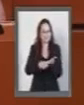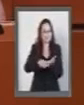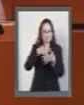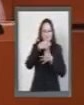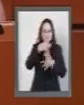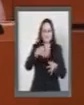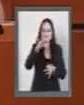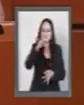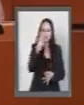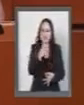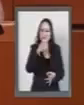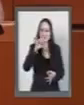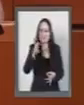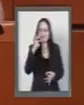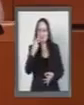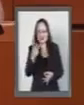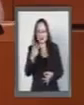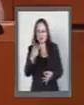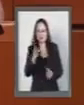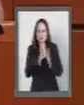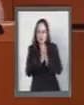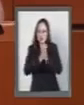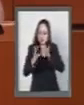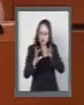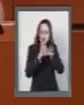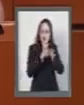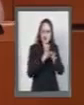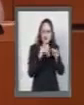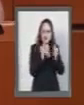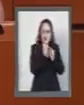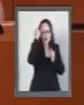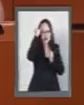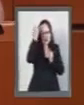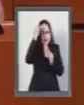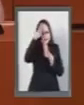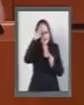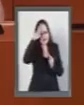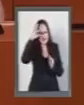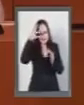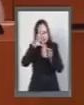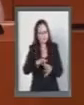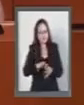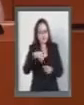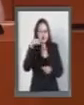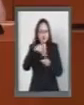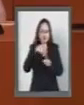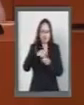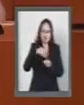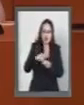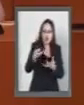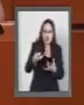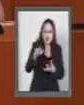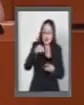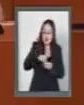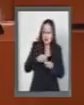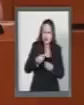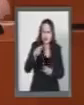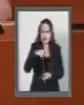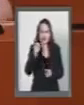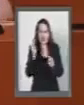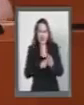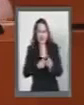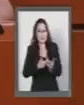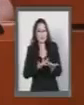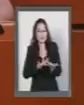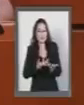declaración sea congruente? ¿O qué? ¿Anda escondiendo su patrimonio de chico pobre? Peña